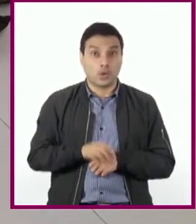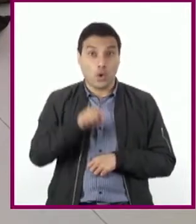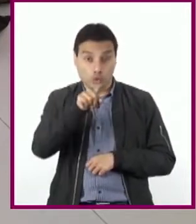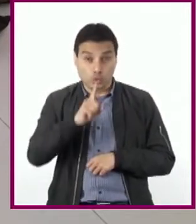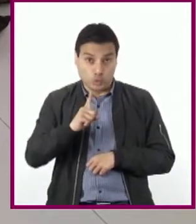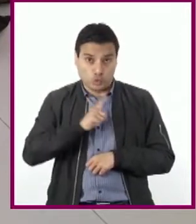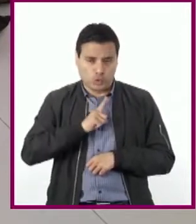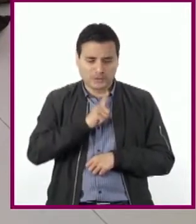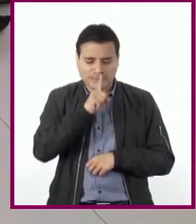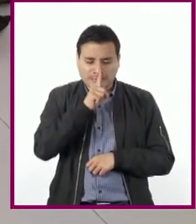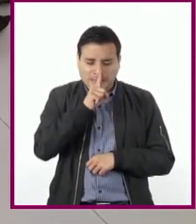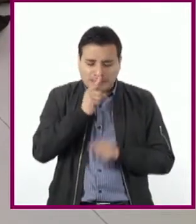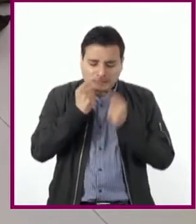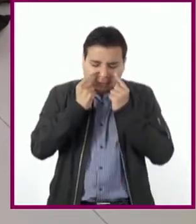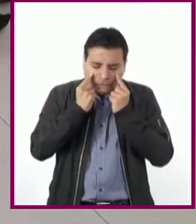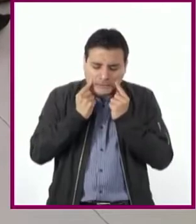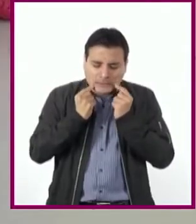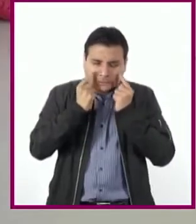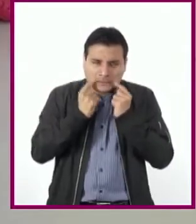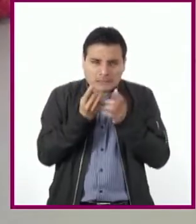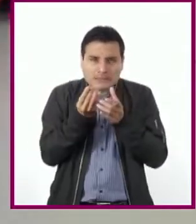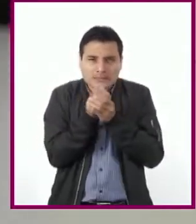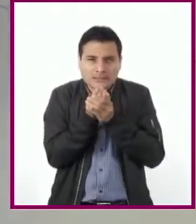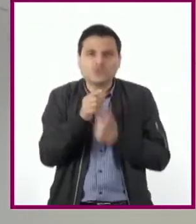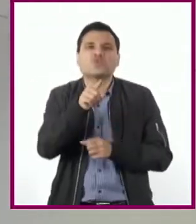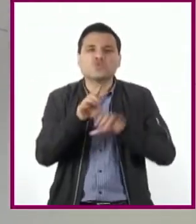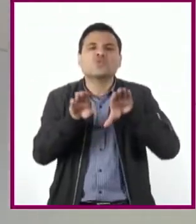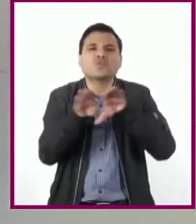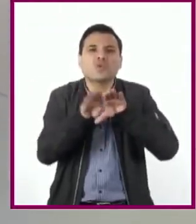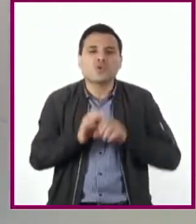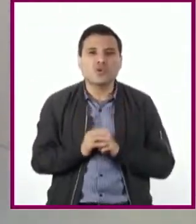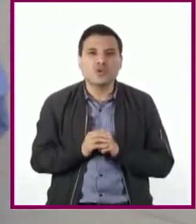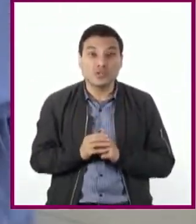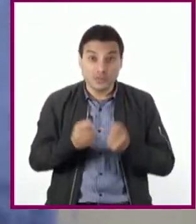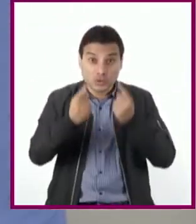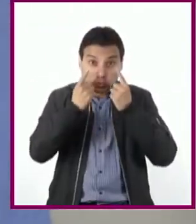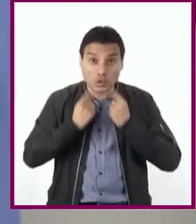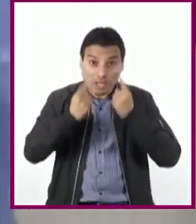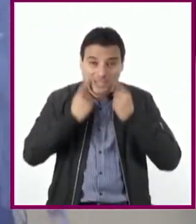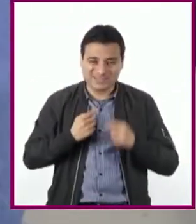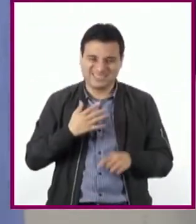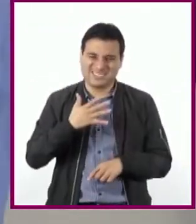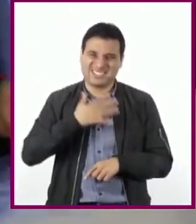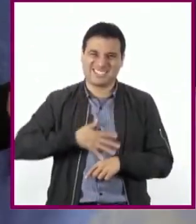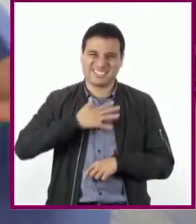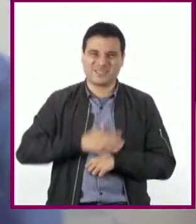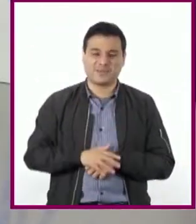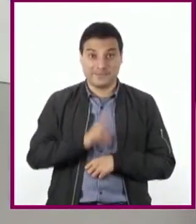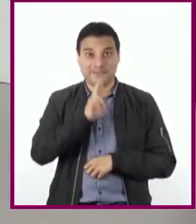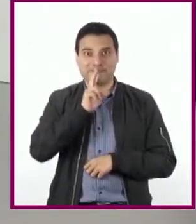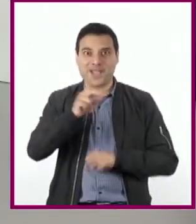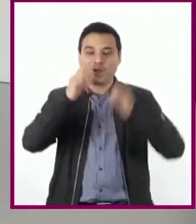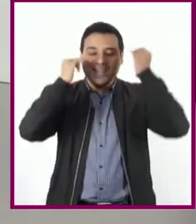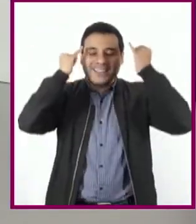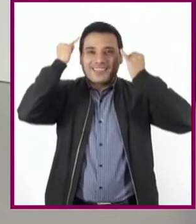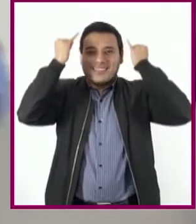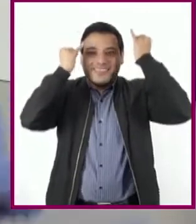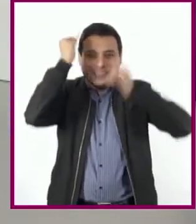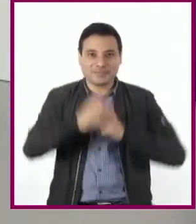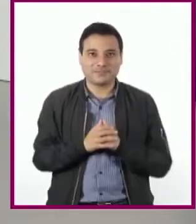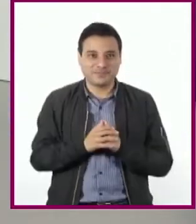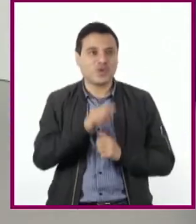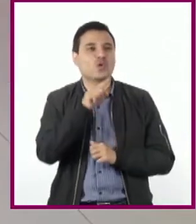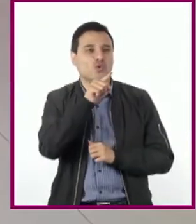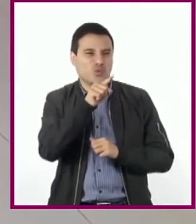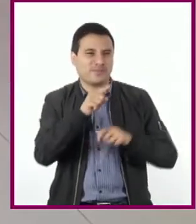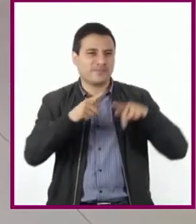o les cuesta mucho trabajo llorar? Llorar es cansado. Mejor seguimos imaginando ahora con tu